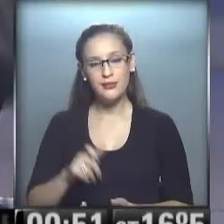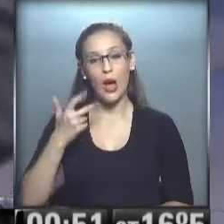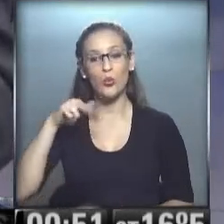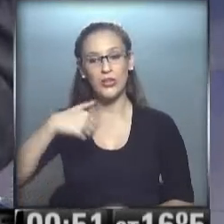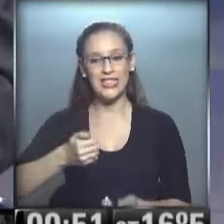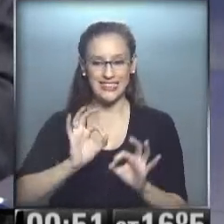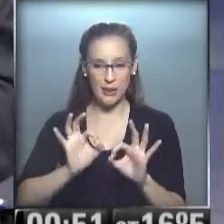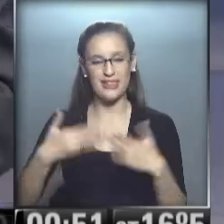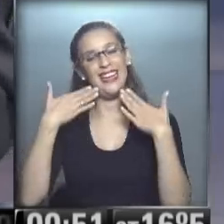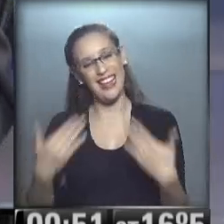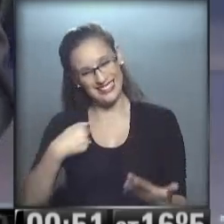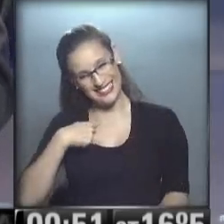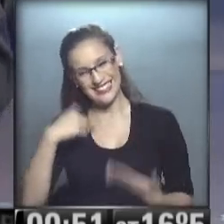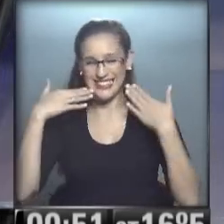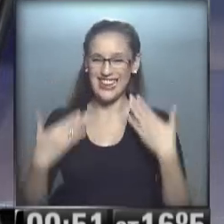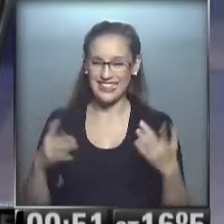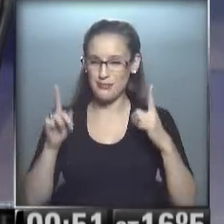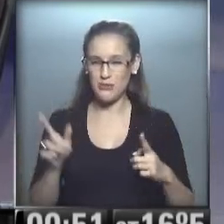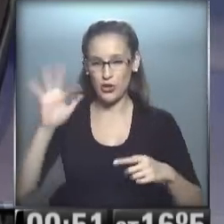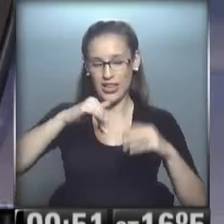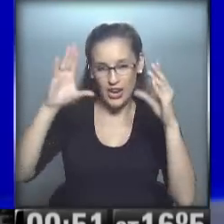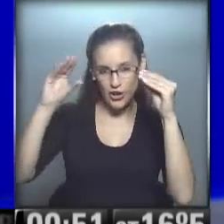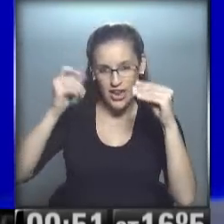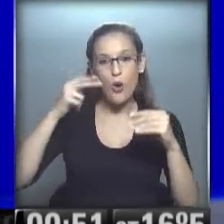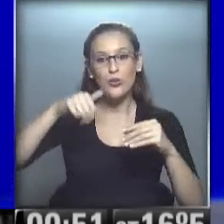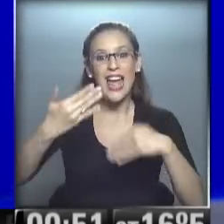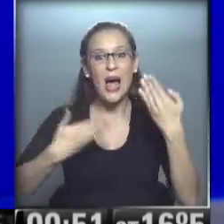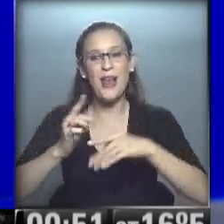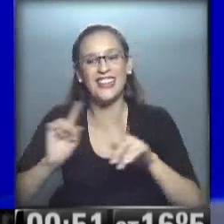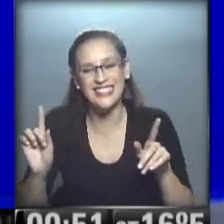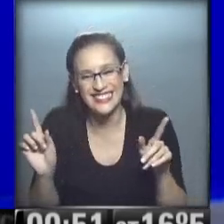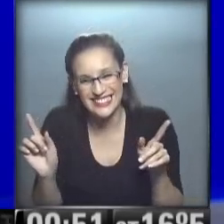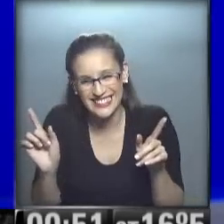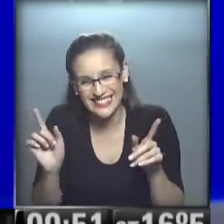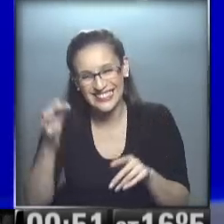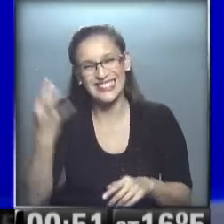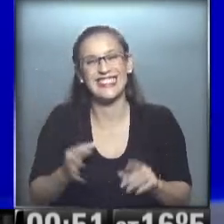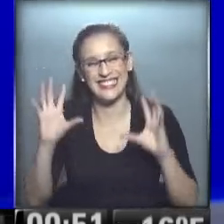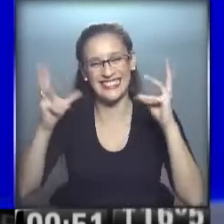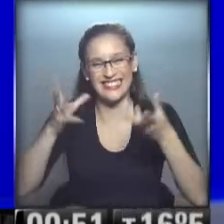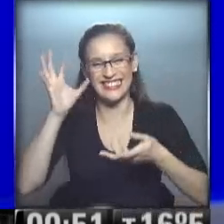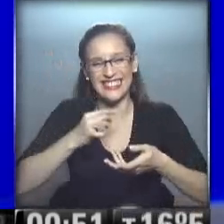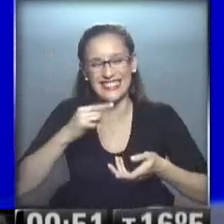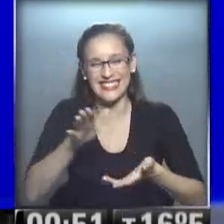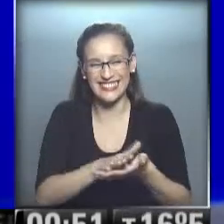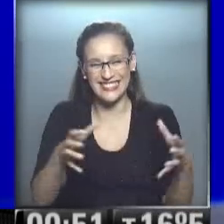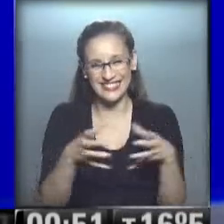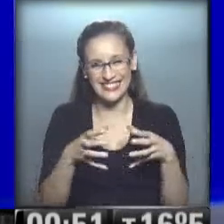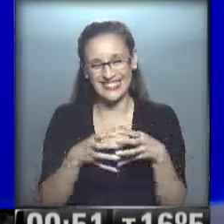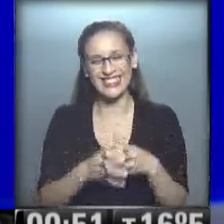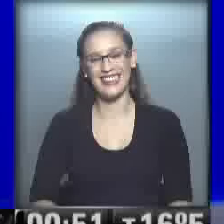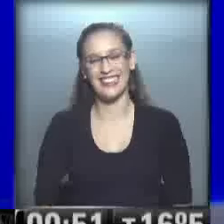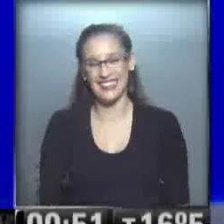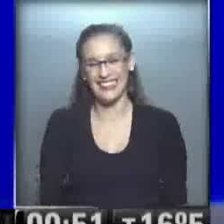Agustina, gracias por acompañarnos aquí abajo, como siempre. Decí que Agustina no habla, ¿no? Porque si no estaría enojada por algo que dije de también, fútbol también. Sí, algo habrá dicho